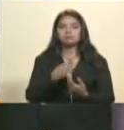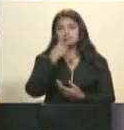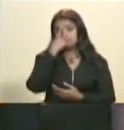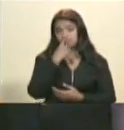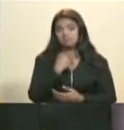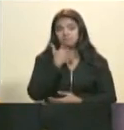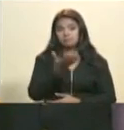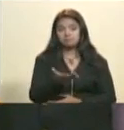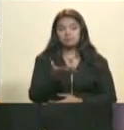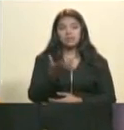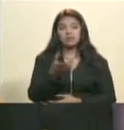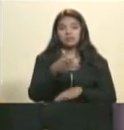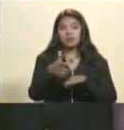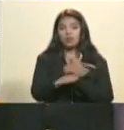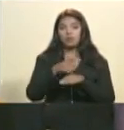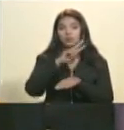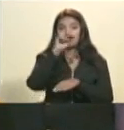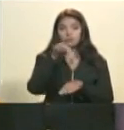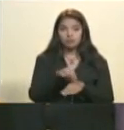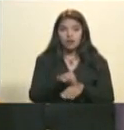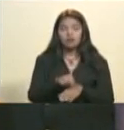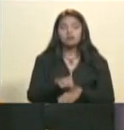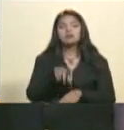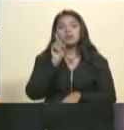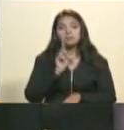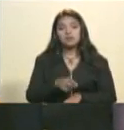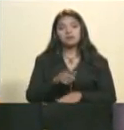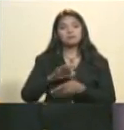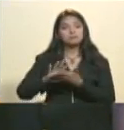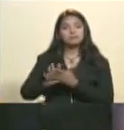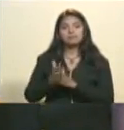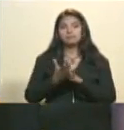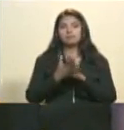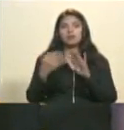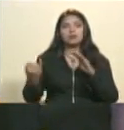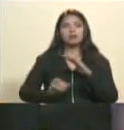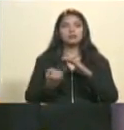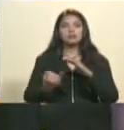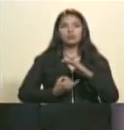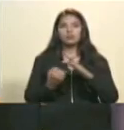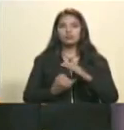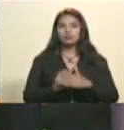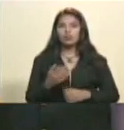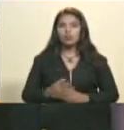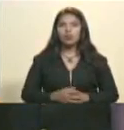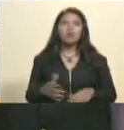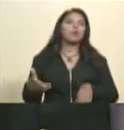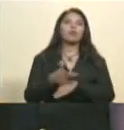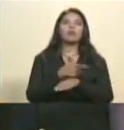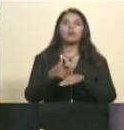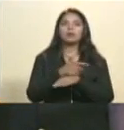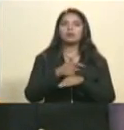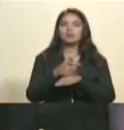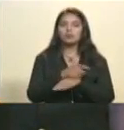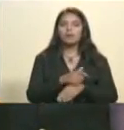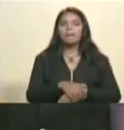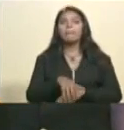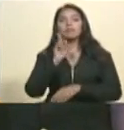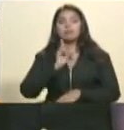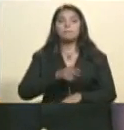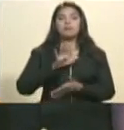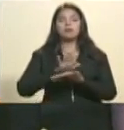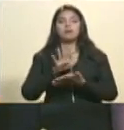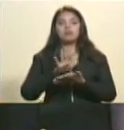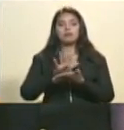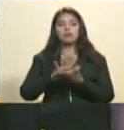del Poder Ejecutivo Nacional y por ende socavar la institucionalidad, la gobernabilidad y la